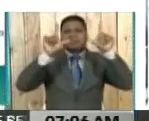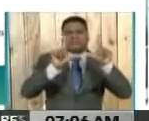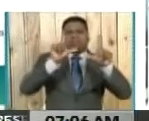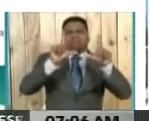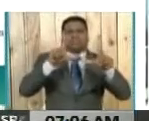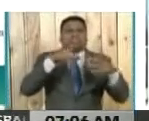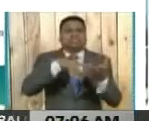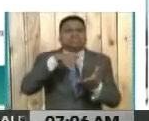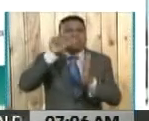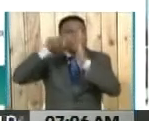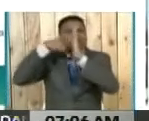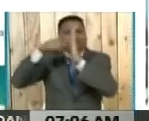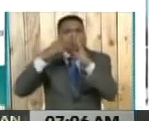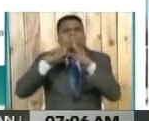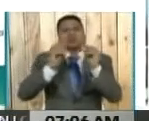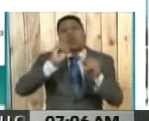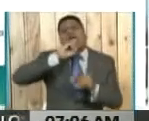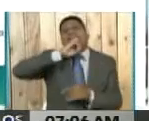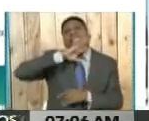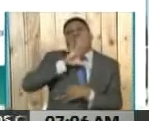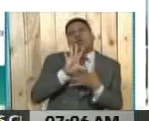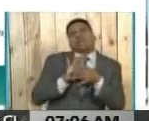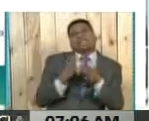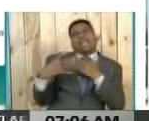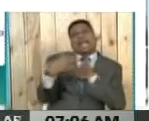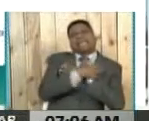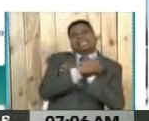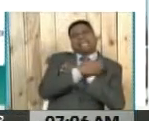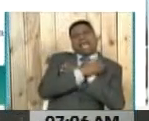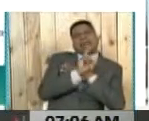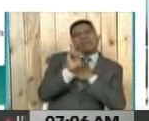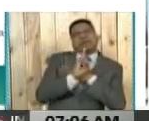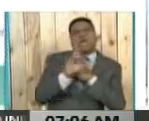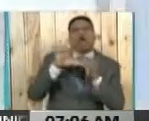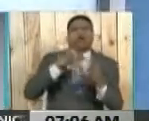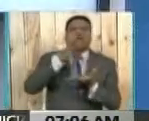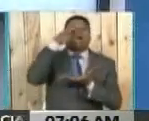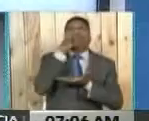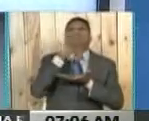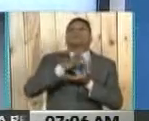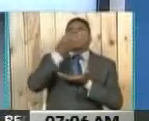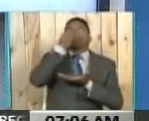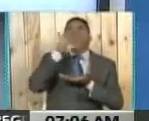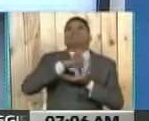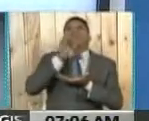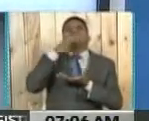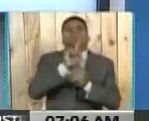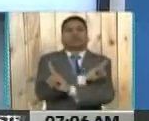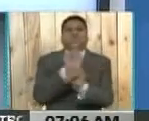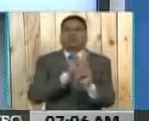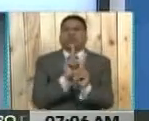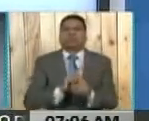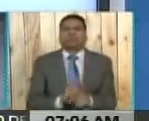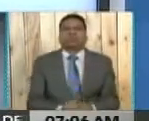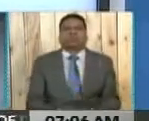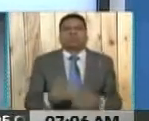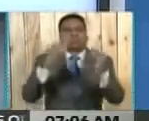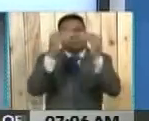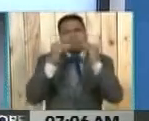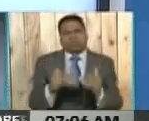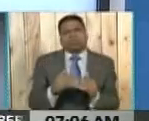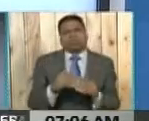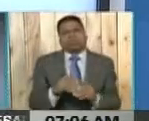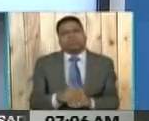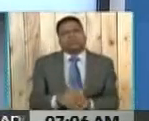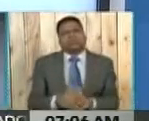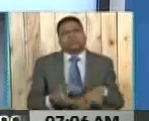unos cuentos las historias y otros nos comemos las cotufas. Tenemos una captura sobre el tercer párrafo de la nota, bien